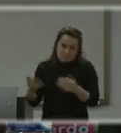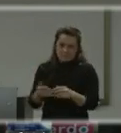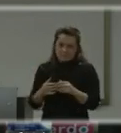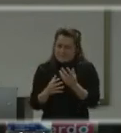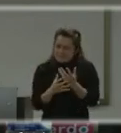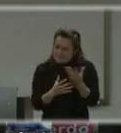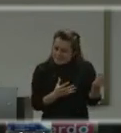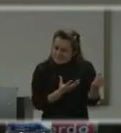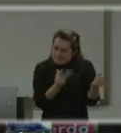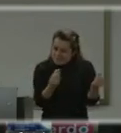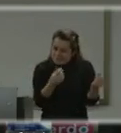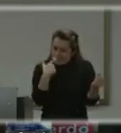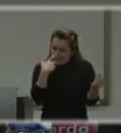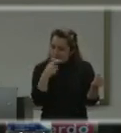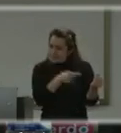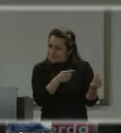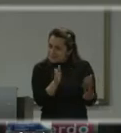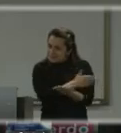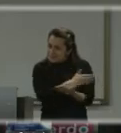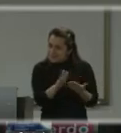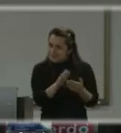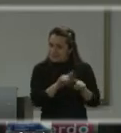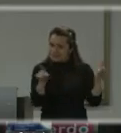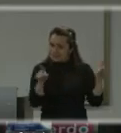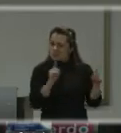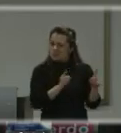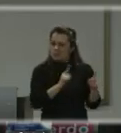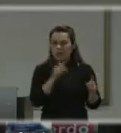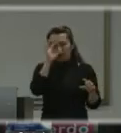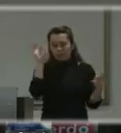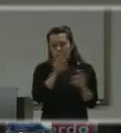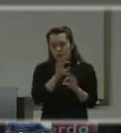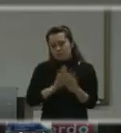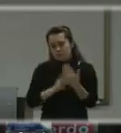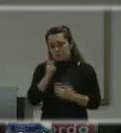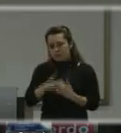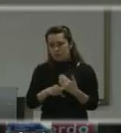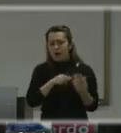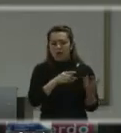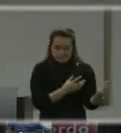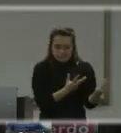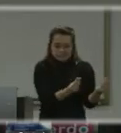diferenciación de estas dos discapacidades porque ese fue el enfoque del proyecto.